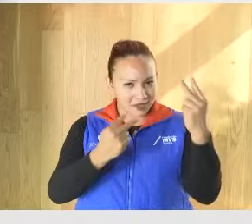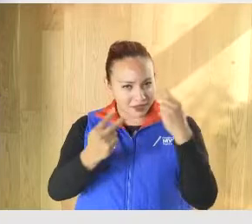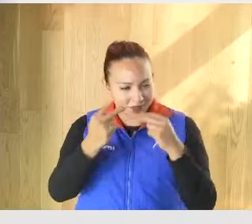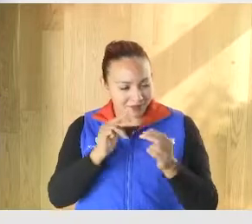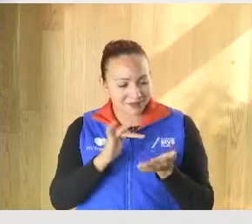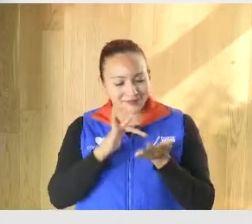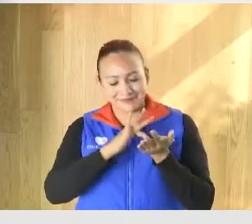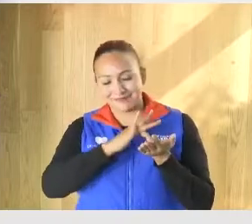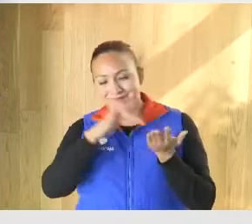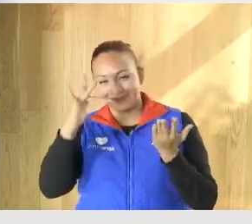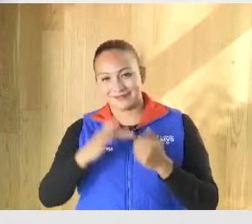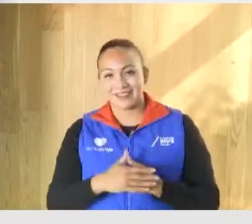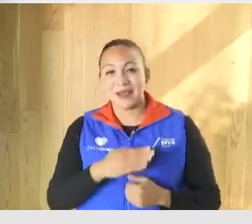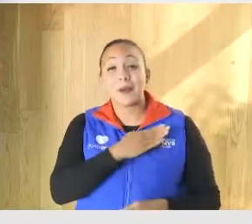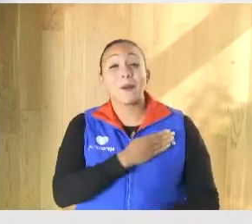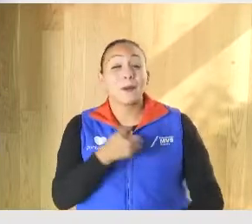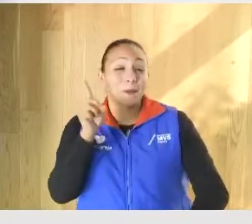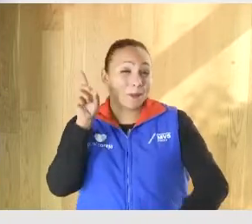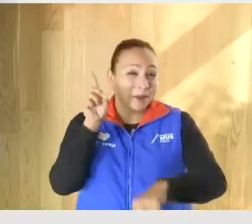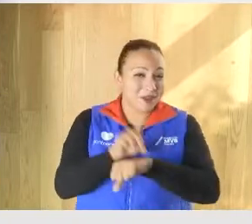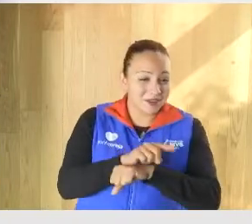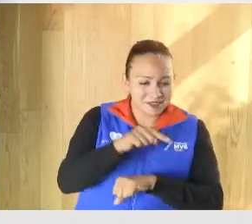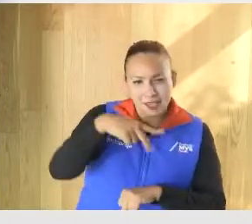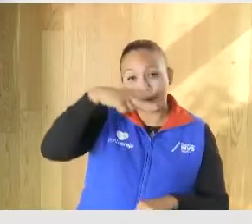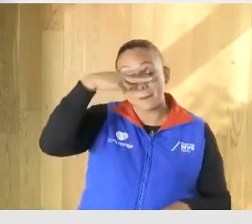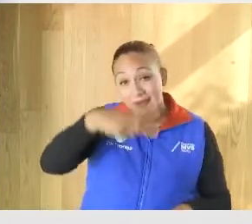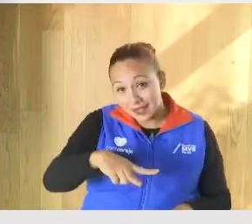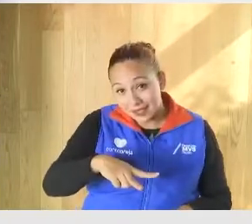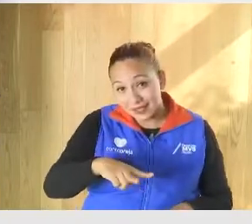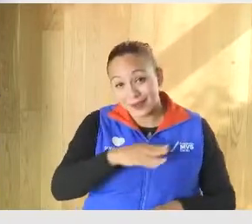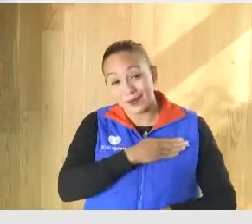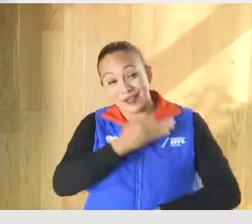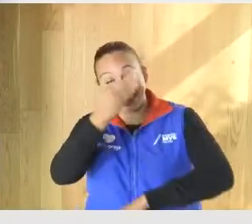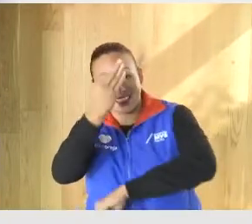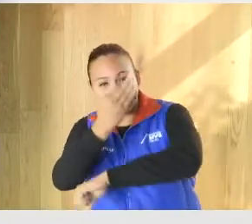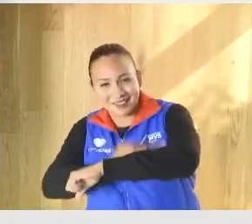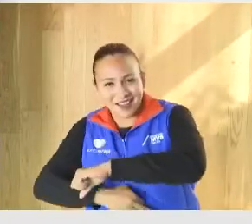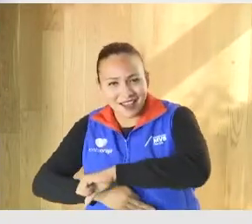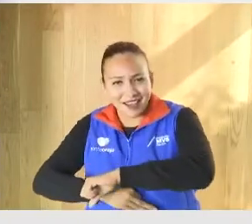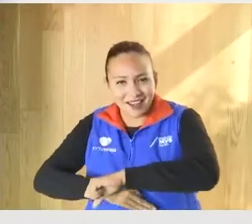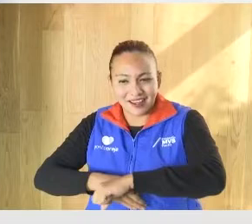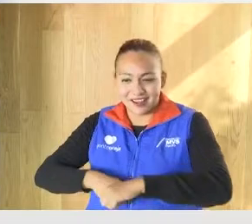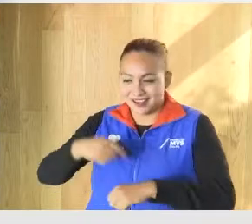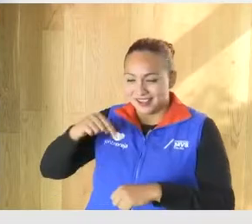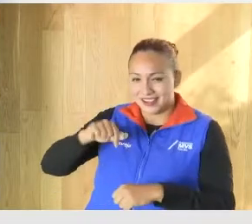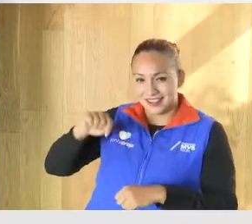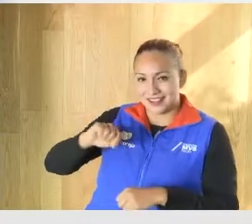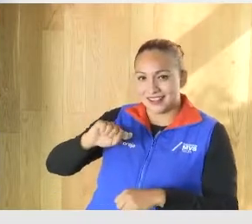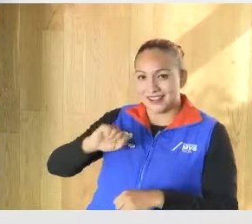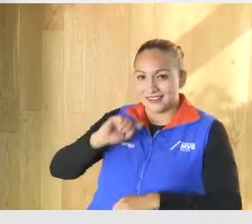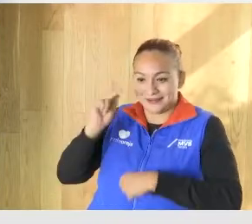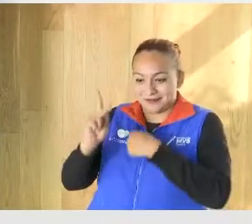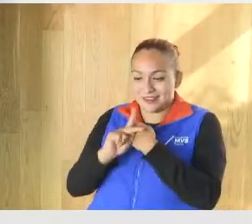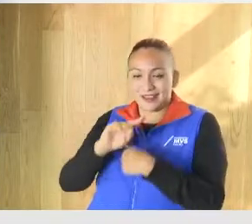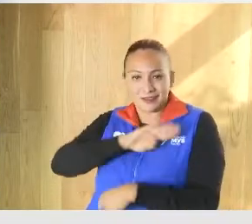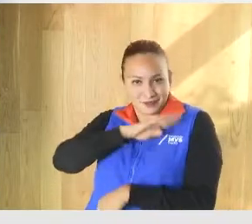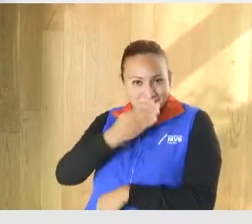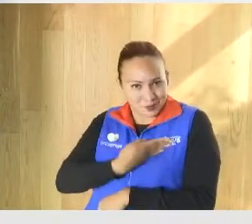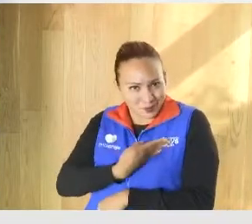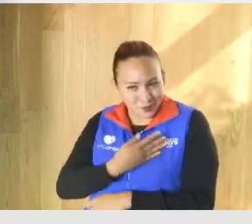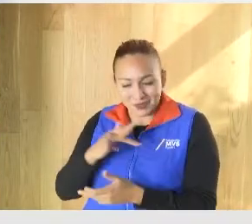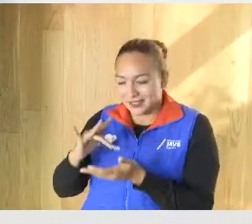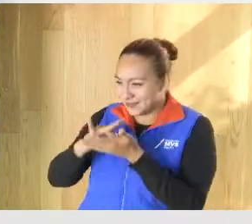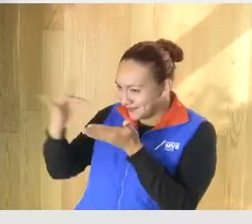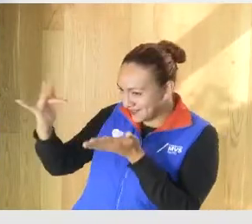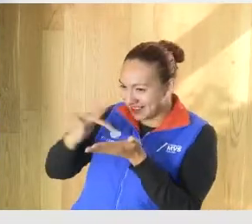esta charla. Buenos días a los que estáis en México. Buenas tardes si hay alguien que se ha conectado desde España. Muchísimas